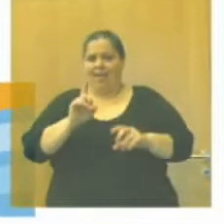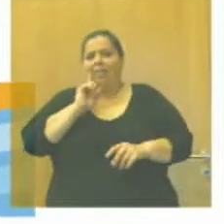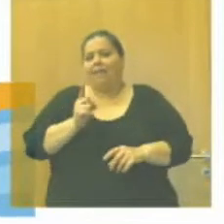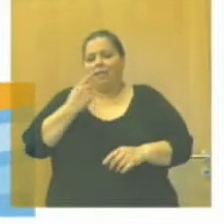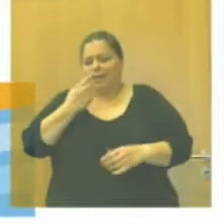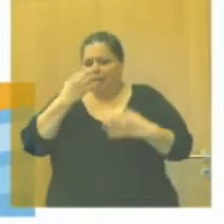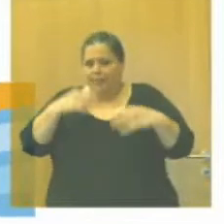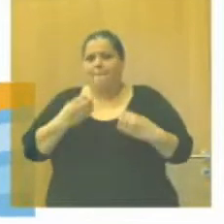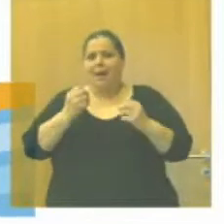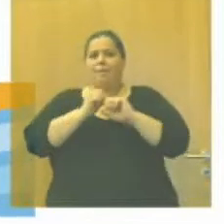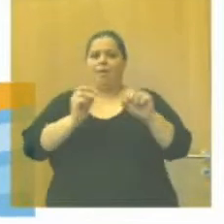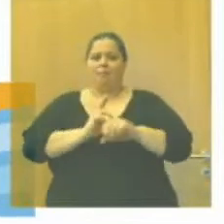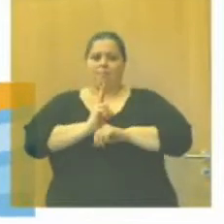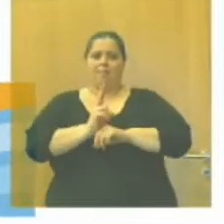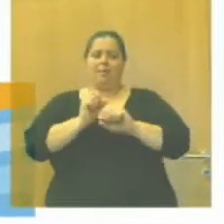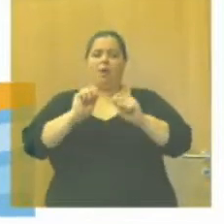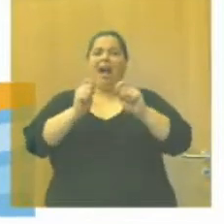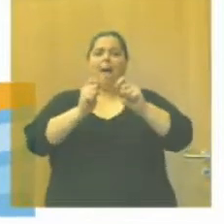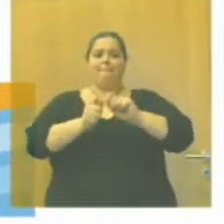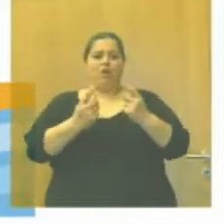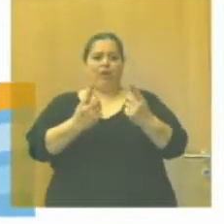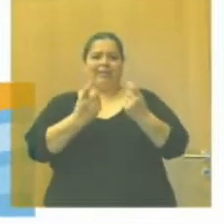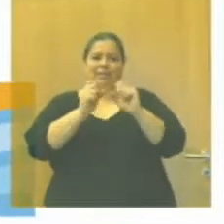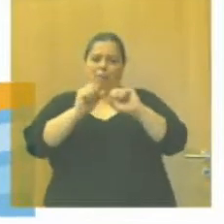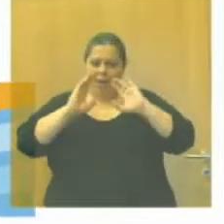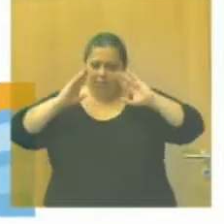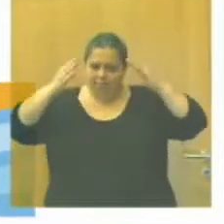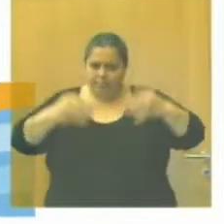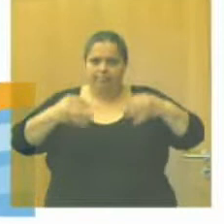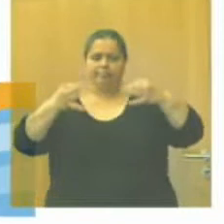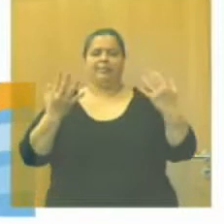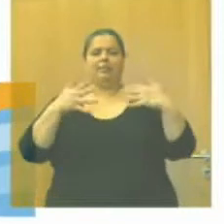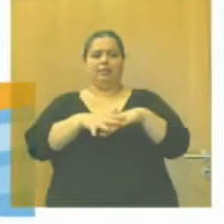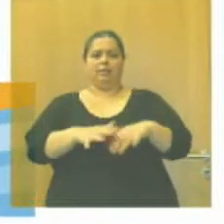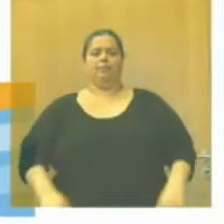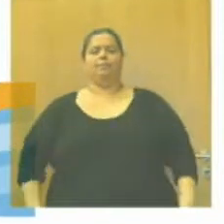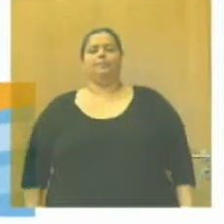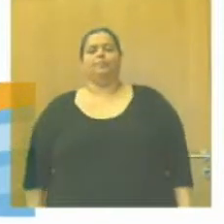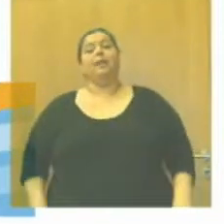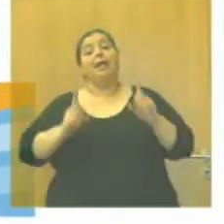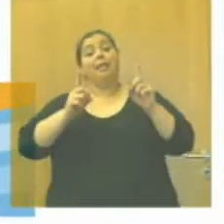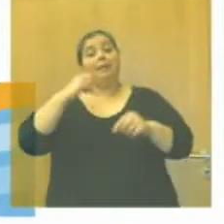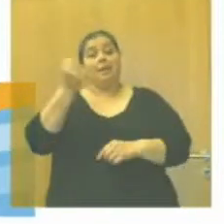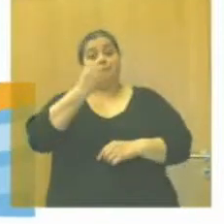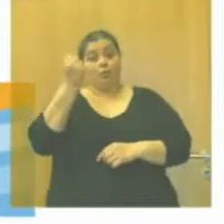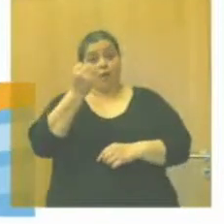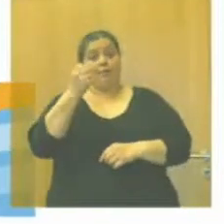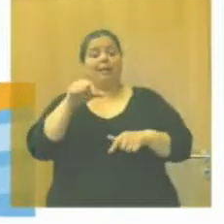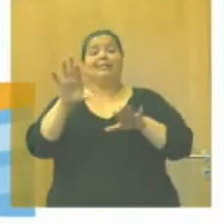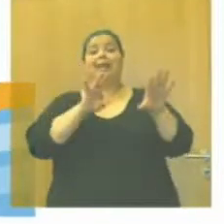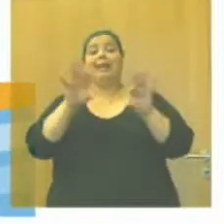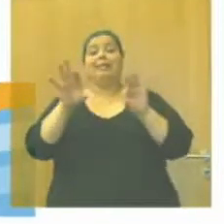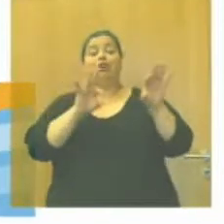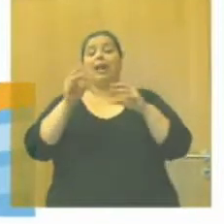permitir y hacer los cambios necesarios para poder ser integrados. Es importante también seleccionar el